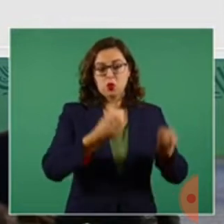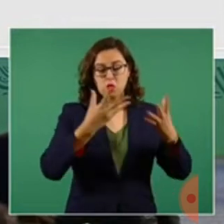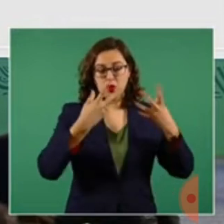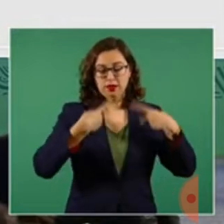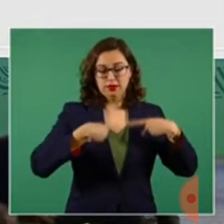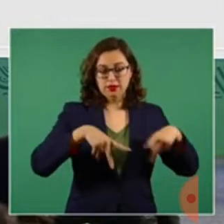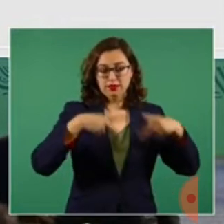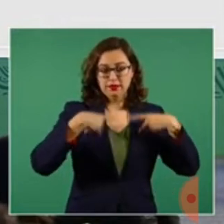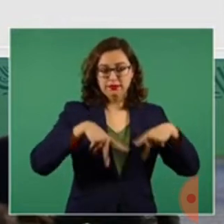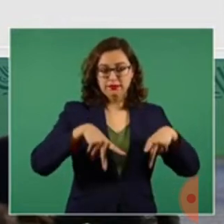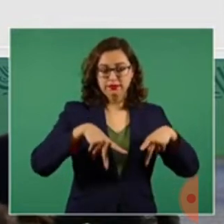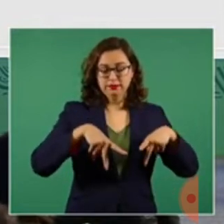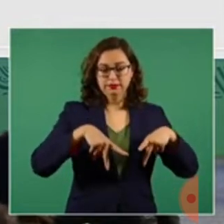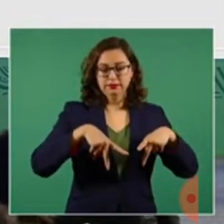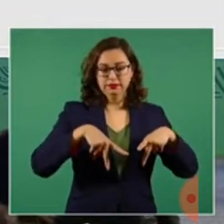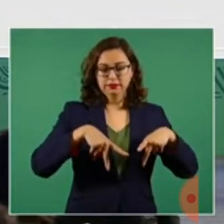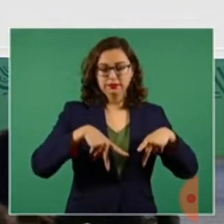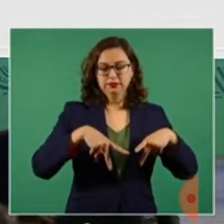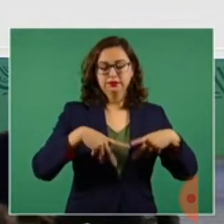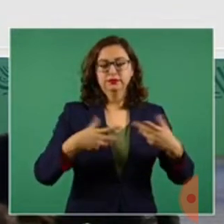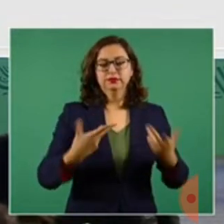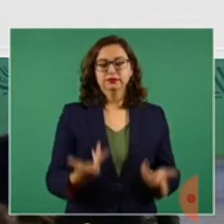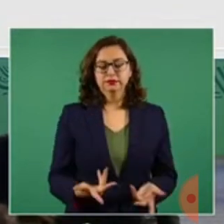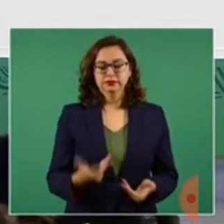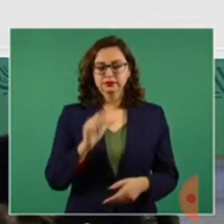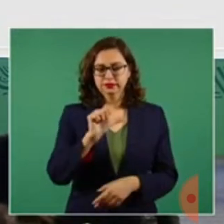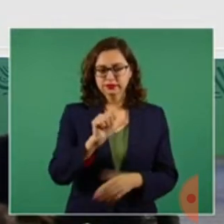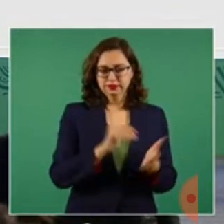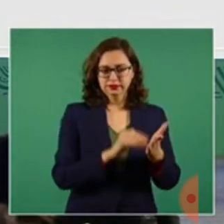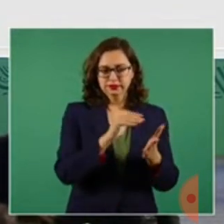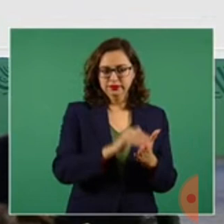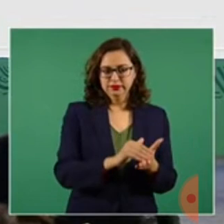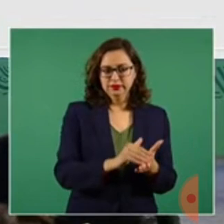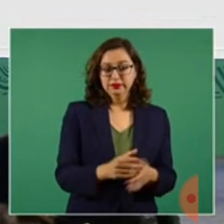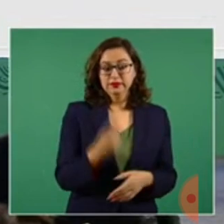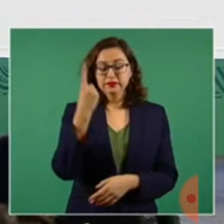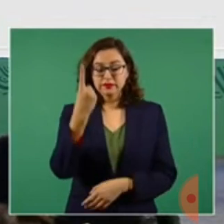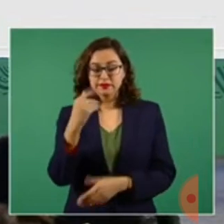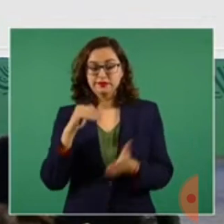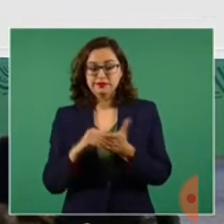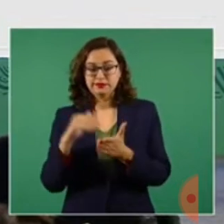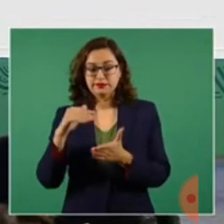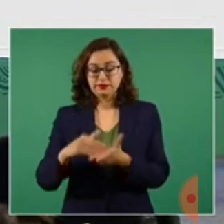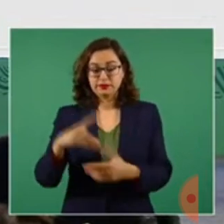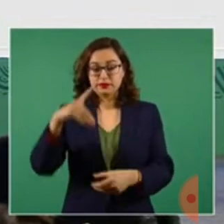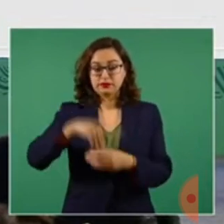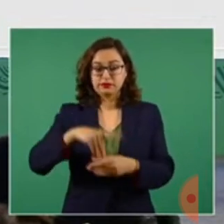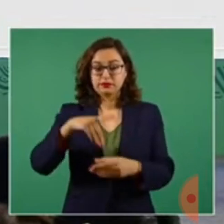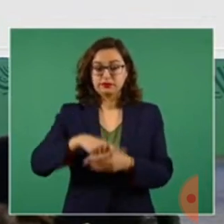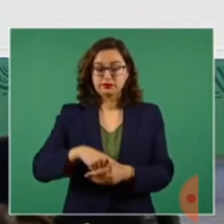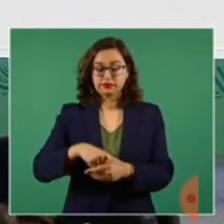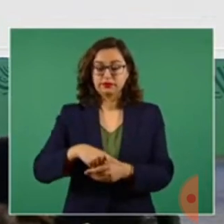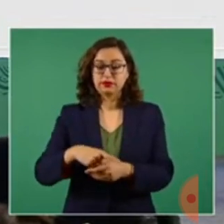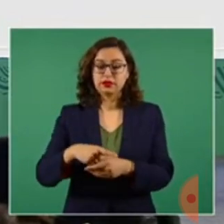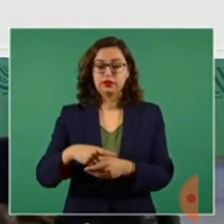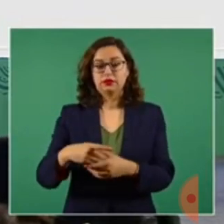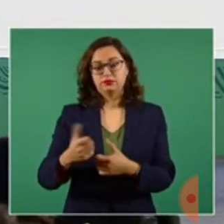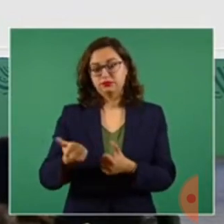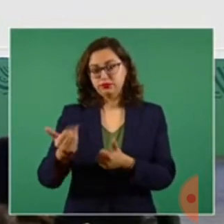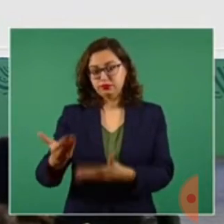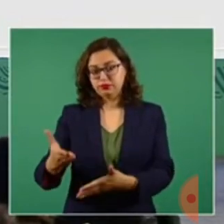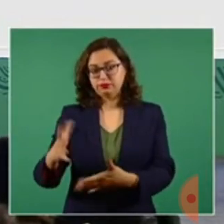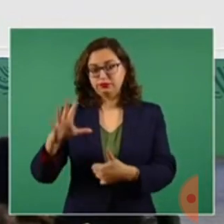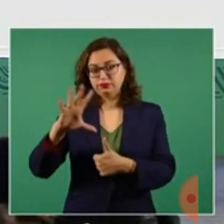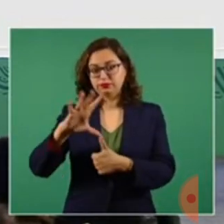dimensionar. Se ha donado 1 millón por parte de México, América Latina y el Caribe, y se